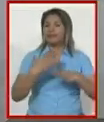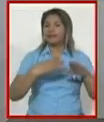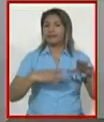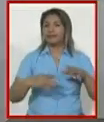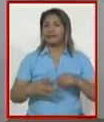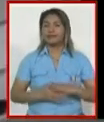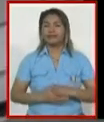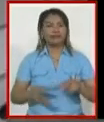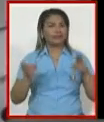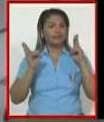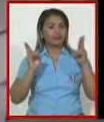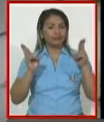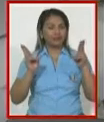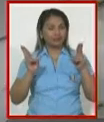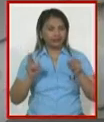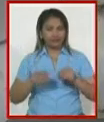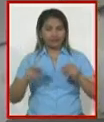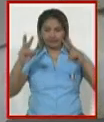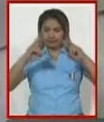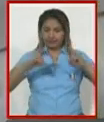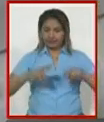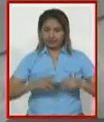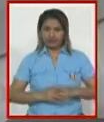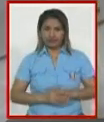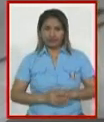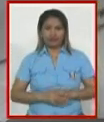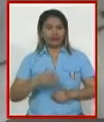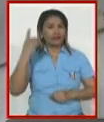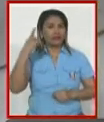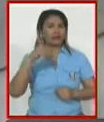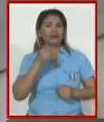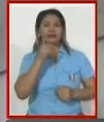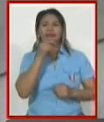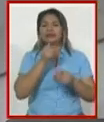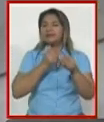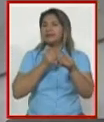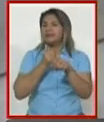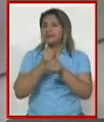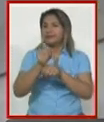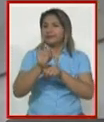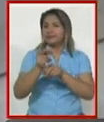abra rápido, inmediata las investigaciones para dar con el verdadero